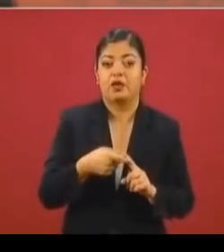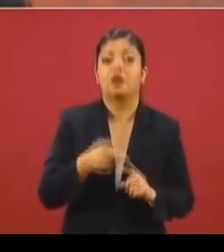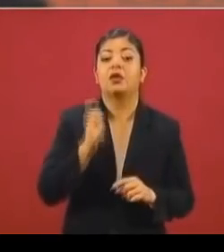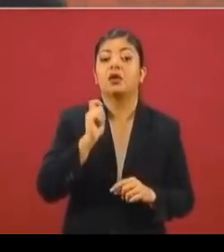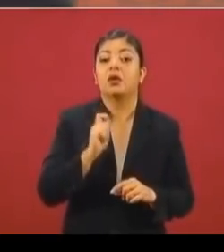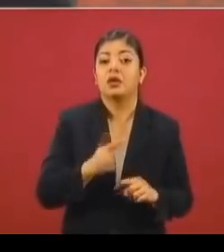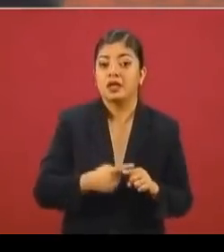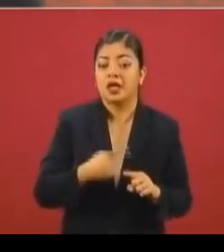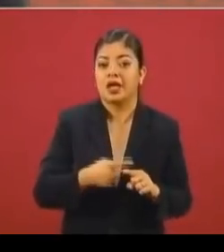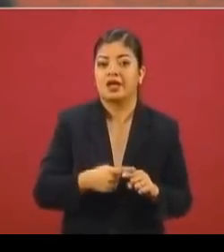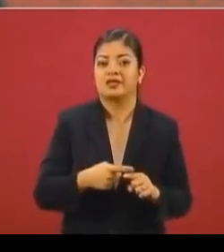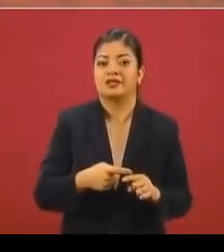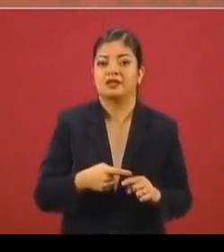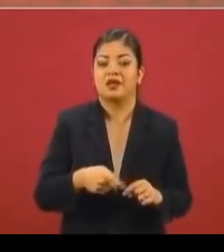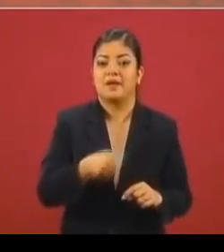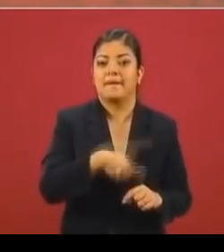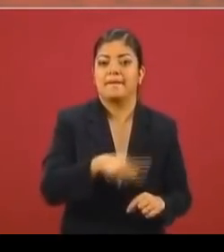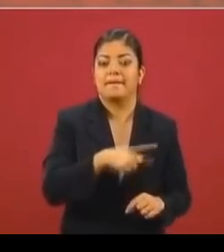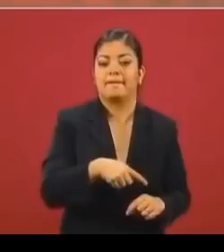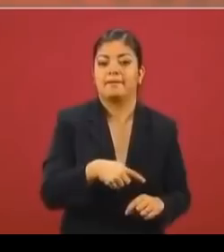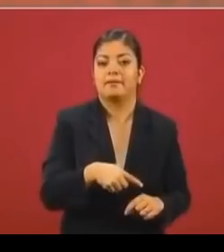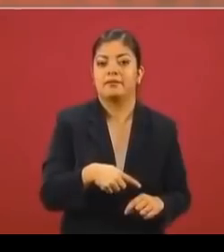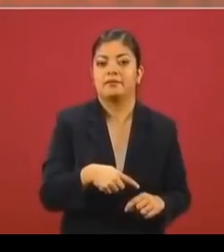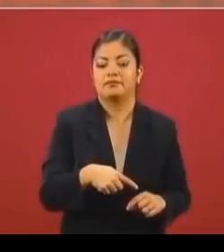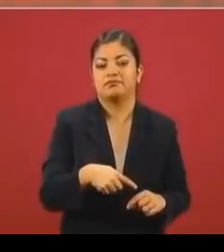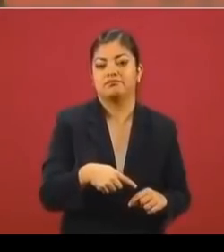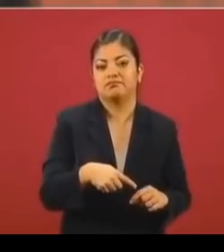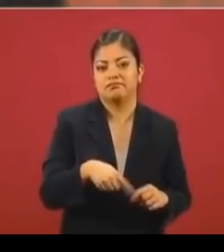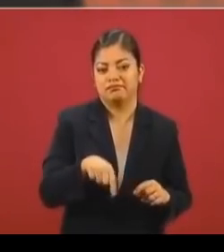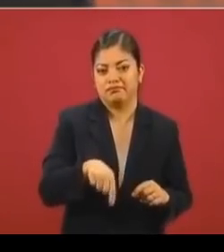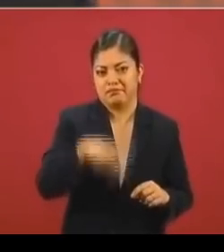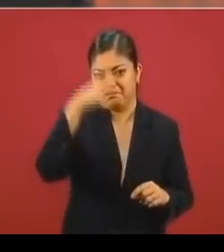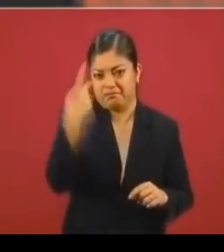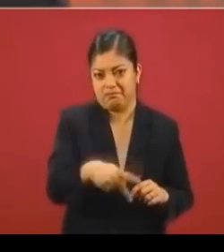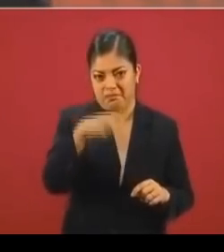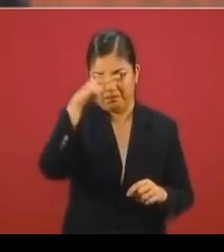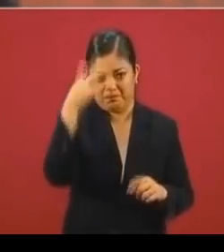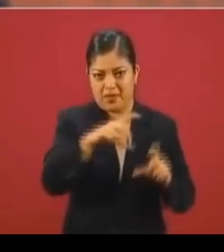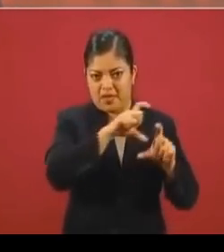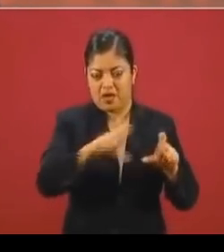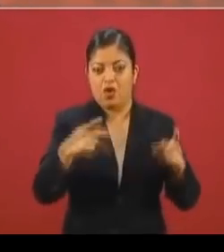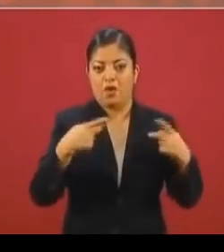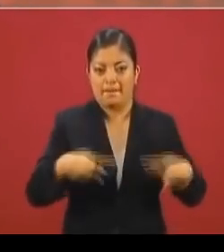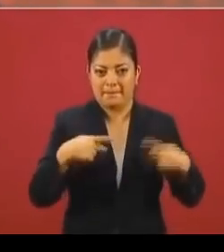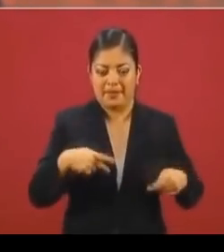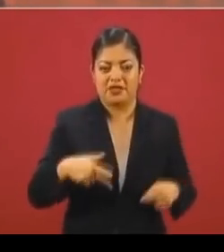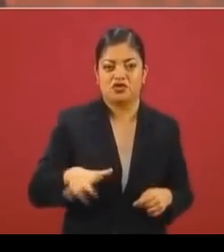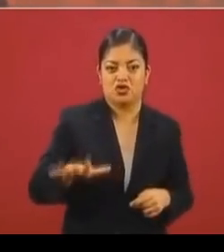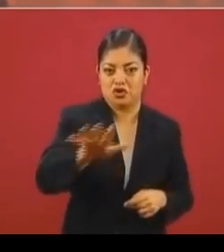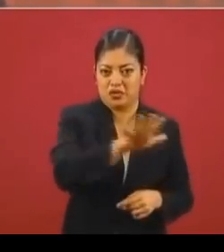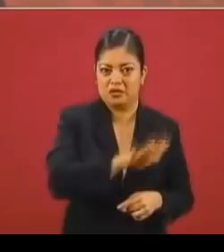a los habitantes del país, a las personas, al pueblo de